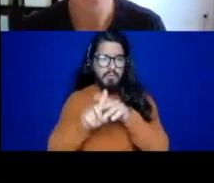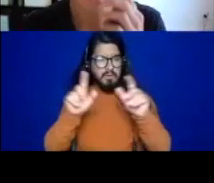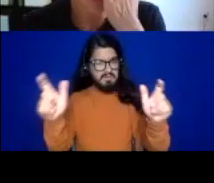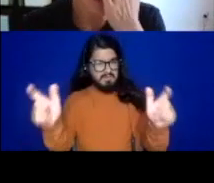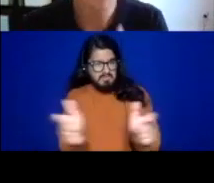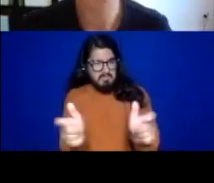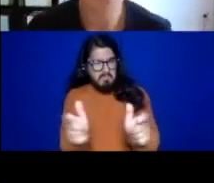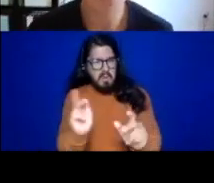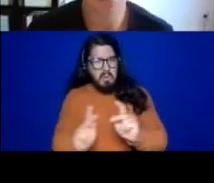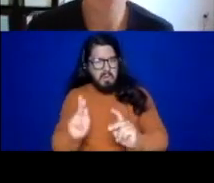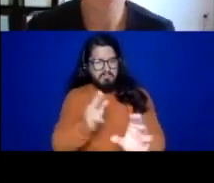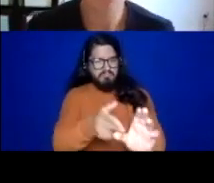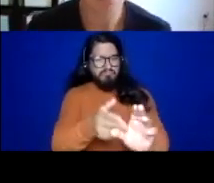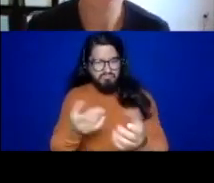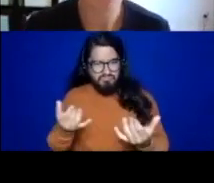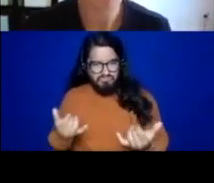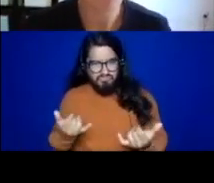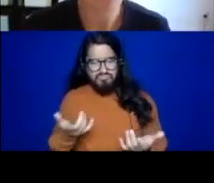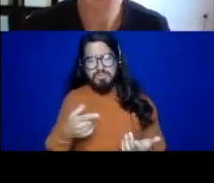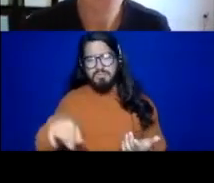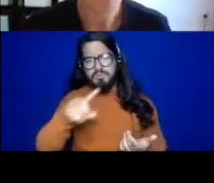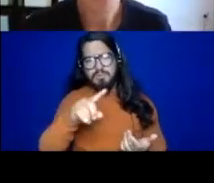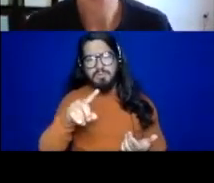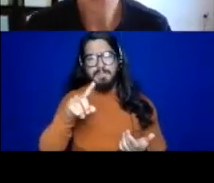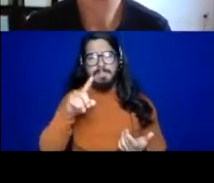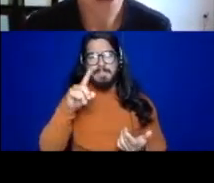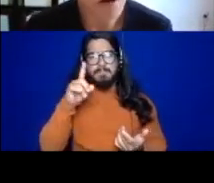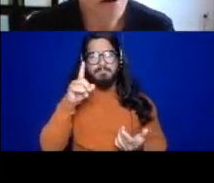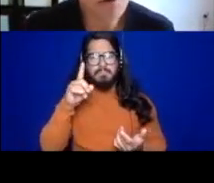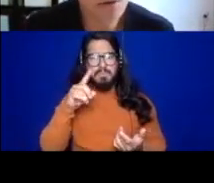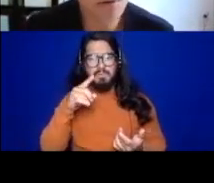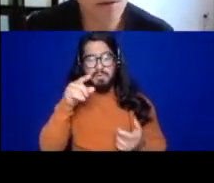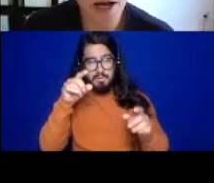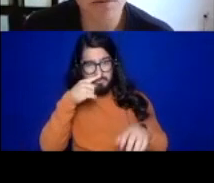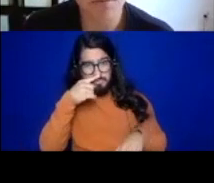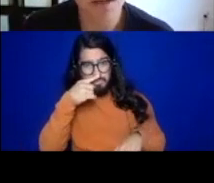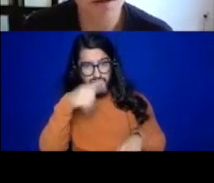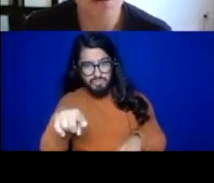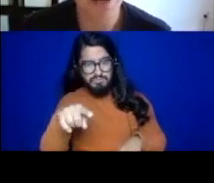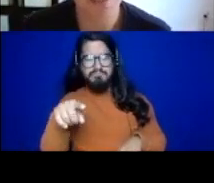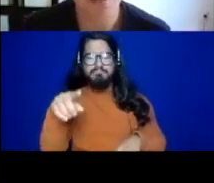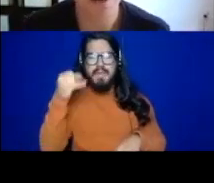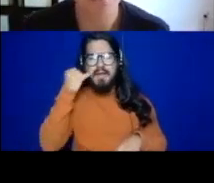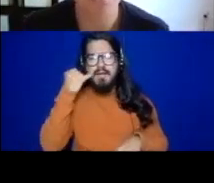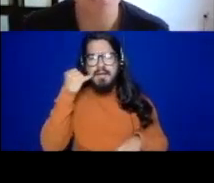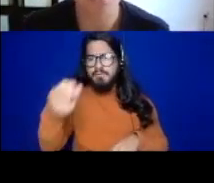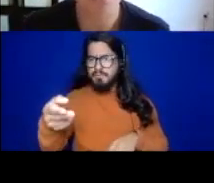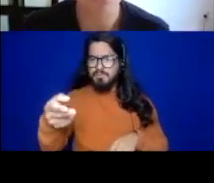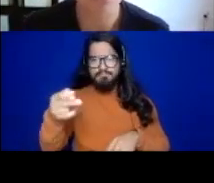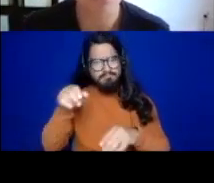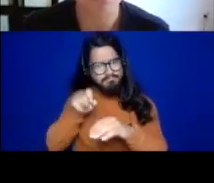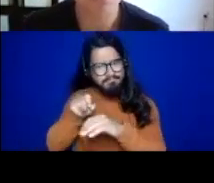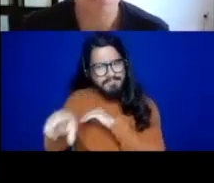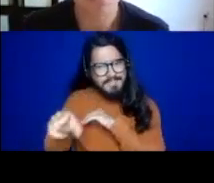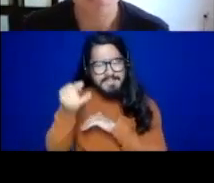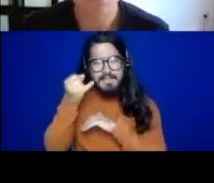porque como somos pocos aquí, podemos apoyar otro tipo de software también. ¿Están